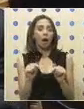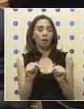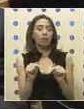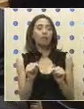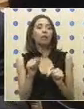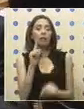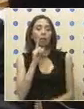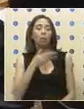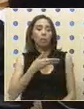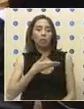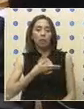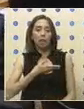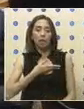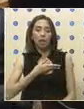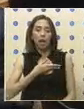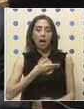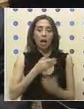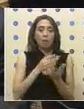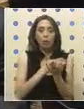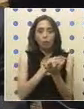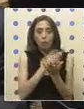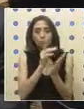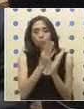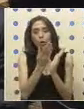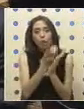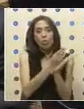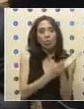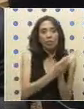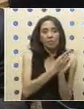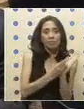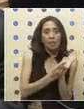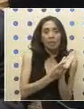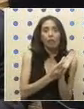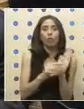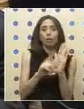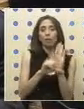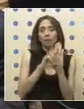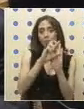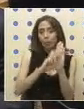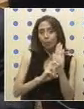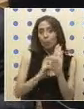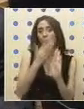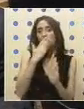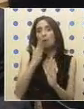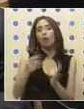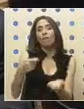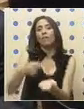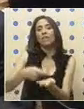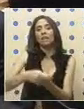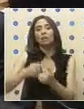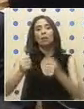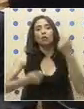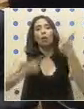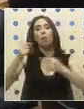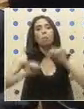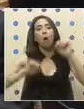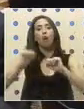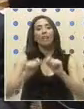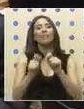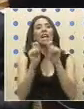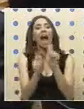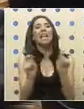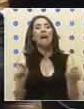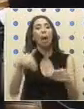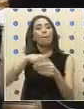lo menos, los trazos gruesos de una iniciativa que nos ayude a mejorar nuestras legislaciones en materia de financiamiento de la política de las campañas y de